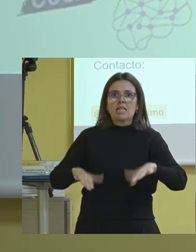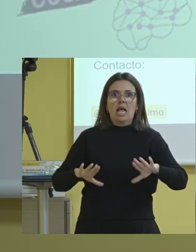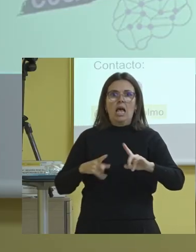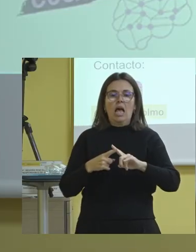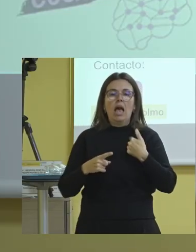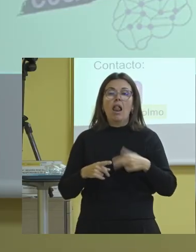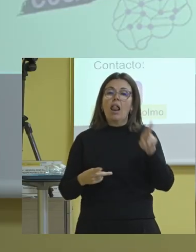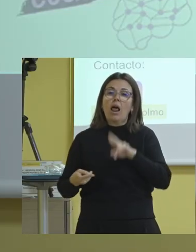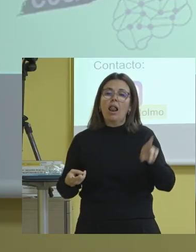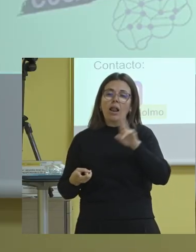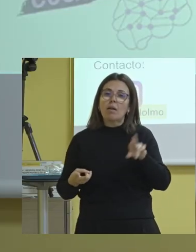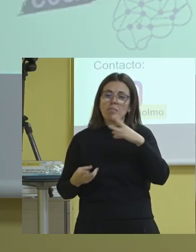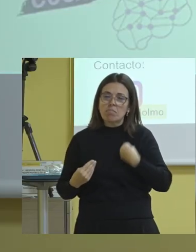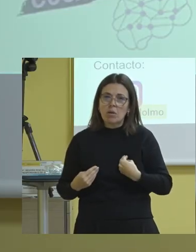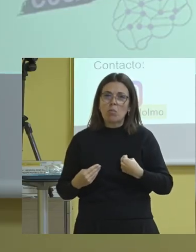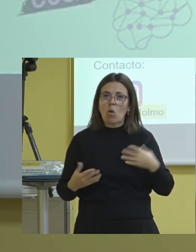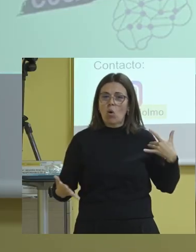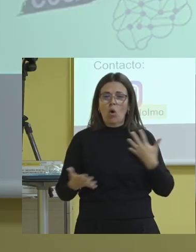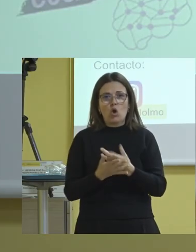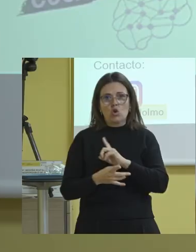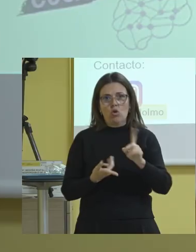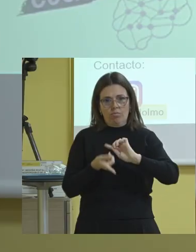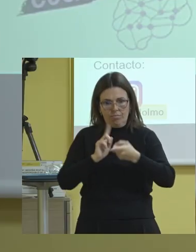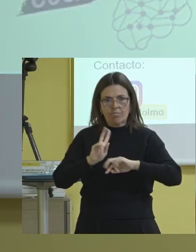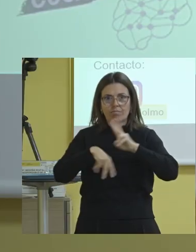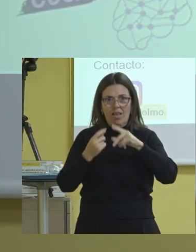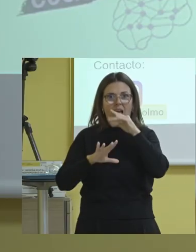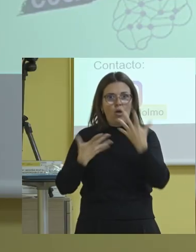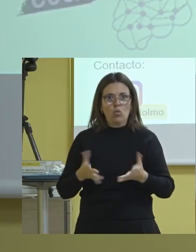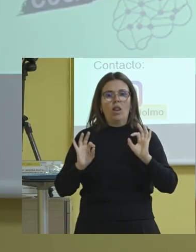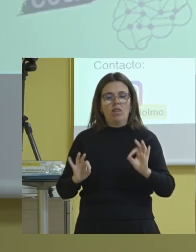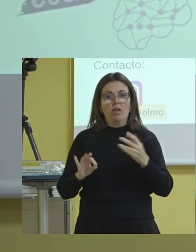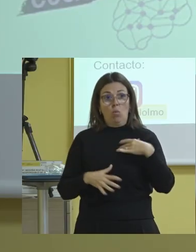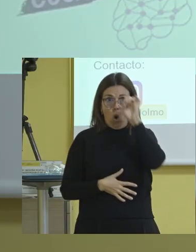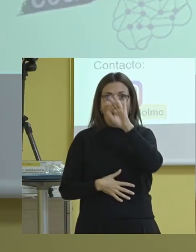el tiempo de lo mismo, tienes que actualizarte. Y muchas veces lo que me encuentro, esto es opinión personal en